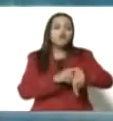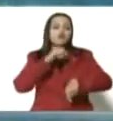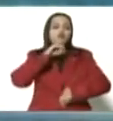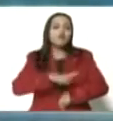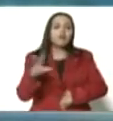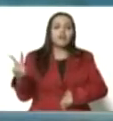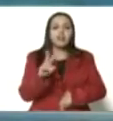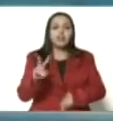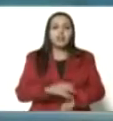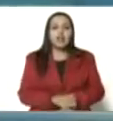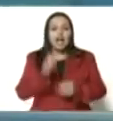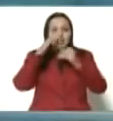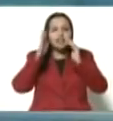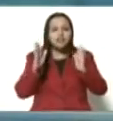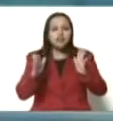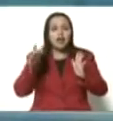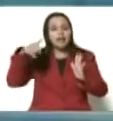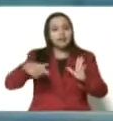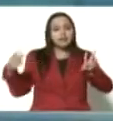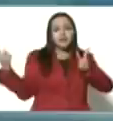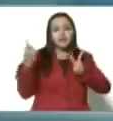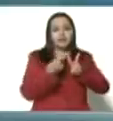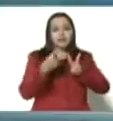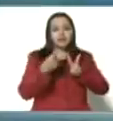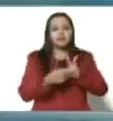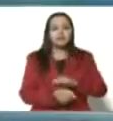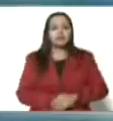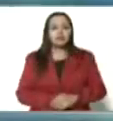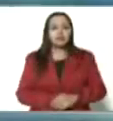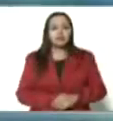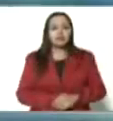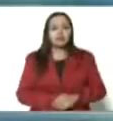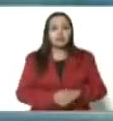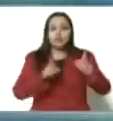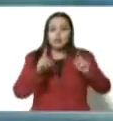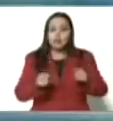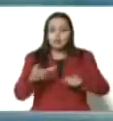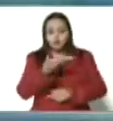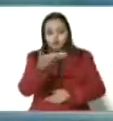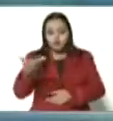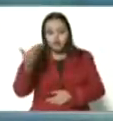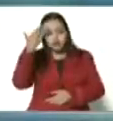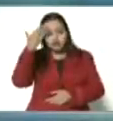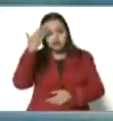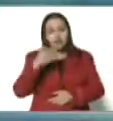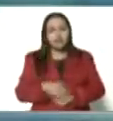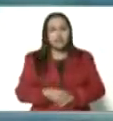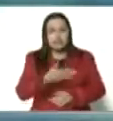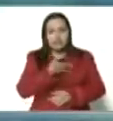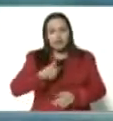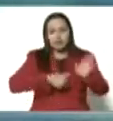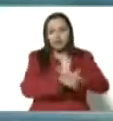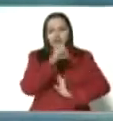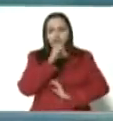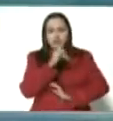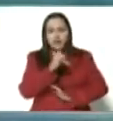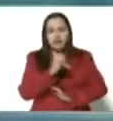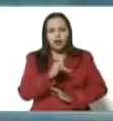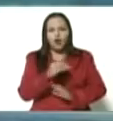nación. Muy atentos a través de la pantalla de Venezolana de Televisión. Pero también, si usted quiere información detallada y de cuál va a ser ese